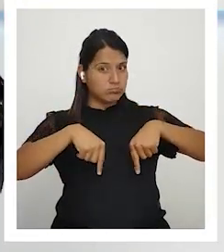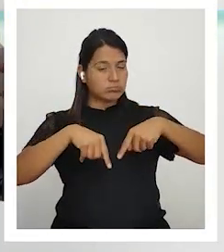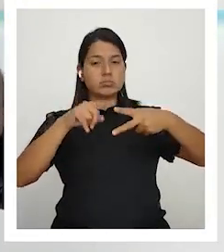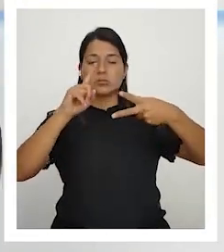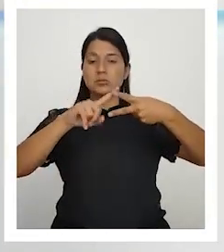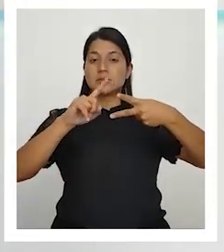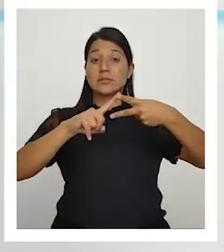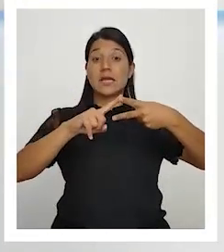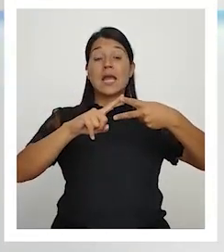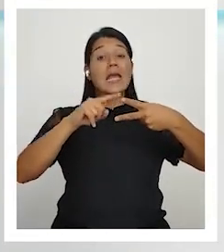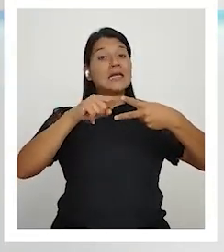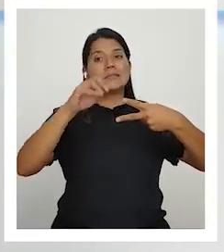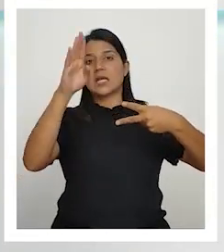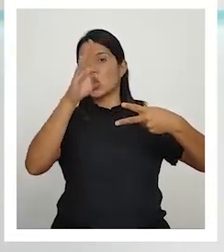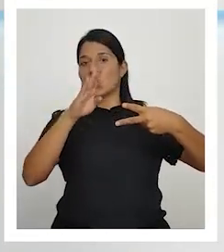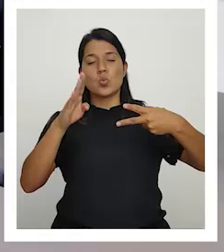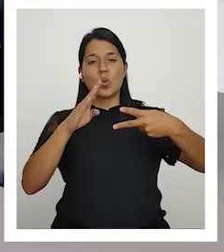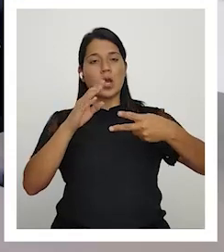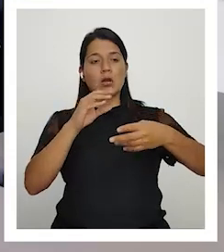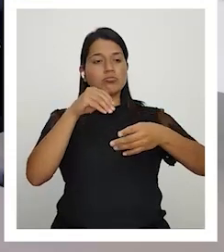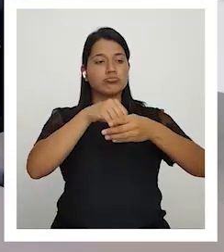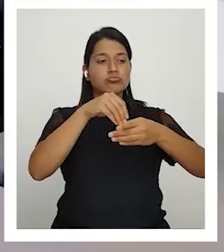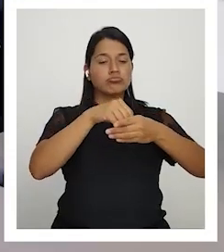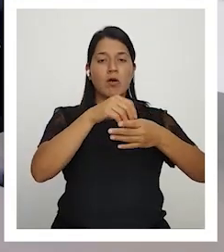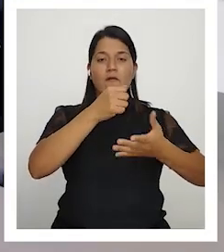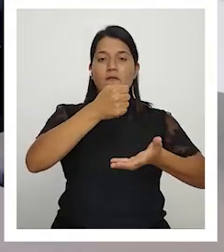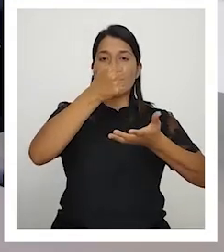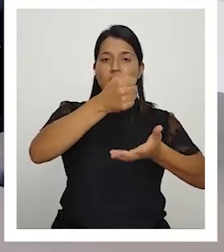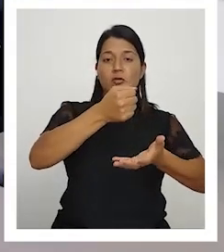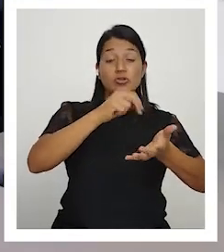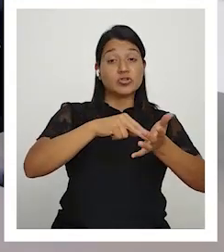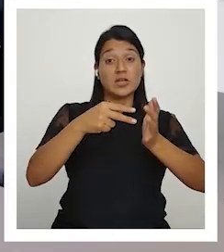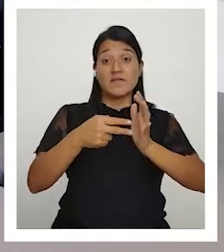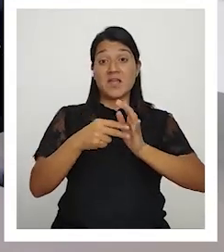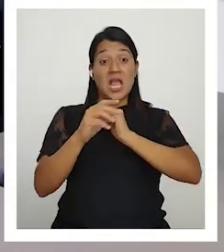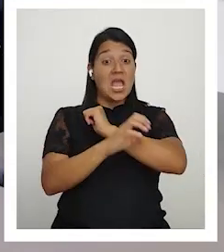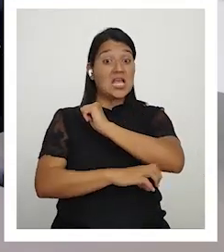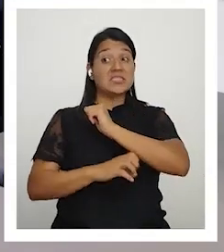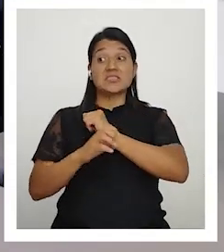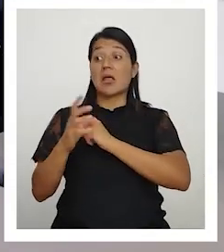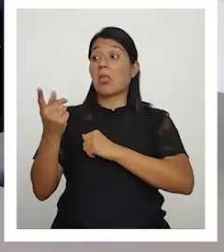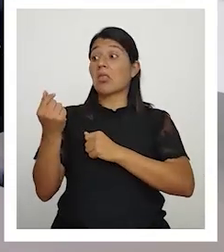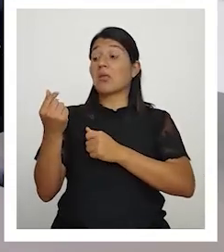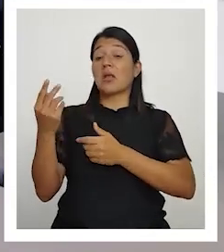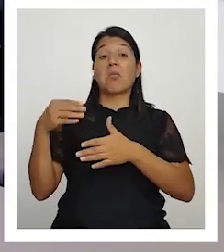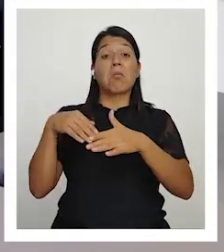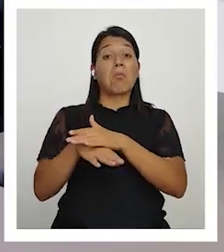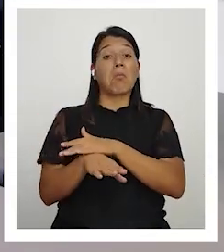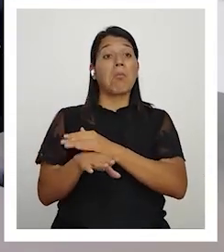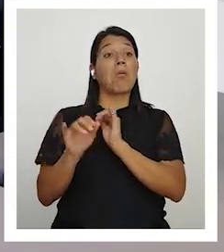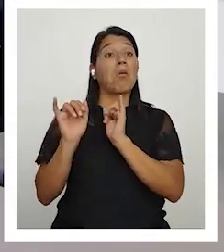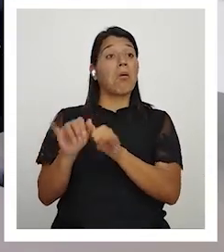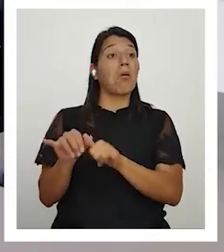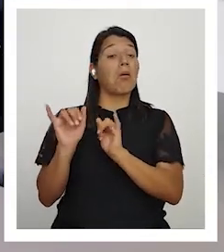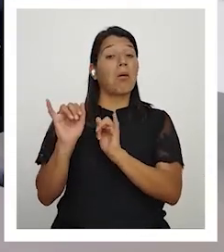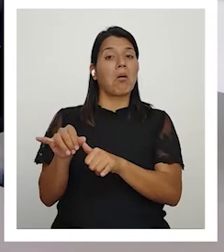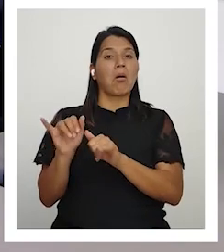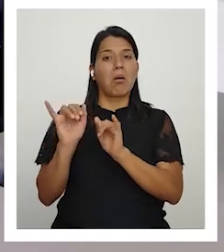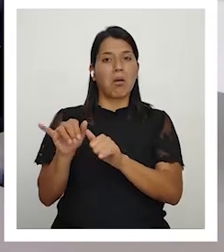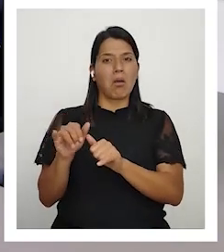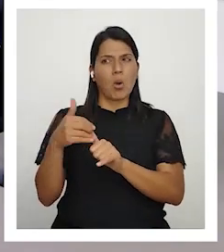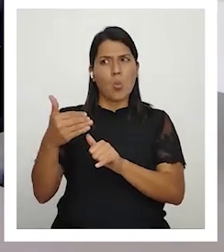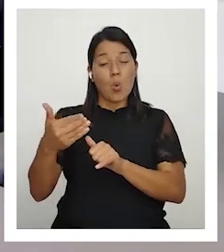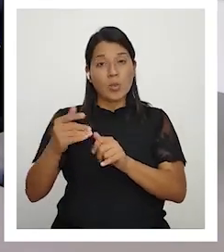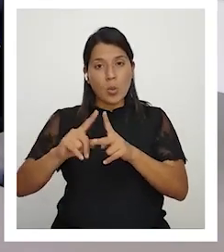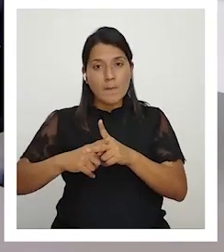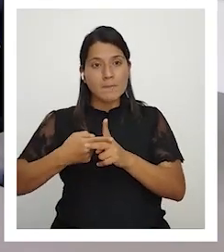Estado nunca creó un fondo. Es decir, el Estado agarró la plata, se la echó en una bolsa y la dejó ahí en la bolsa. Y cuando le tocó pues, sacar pensiones